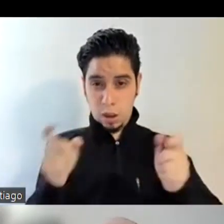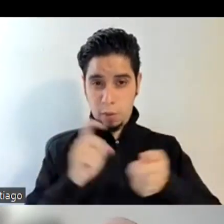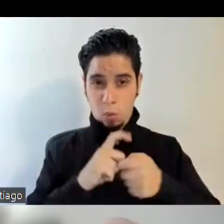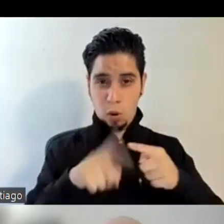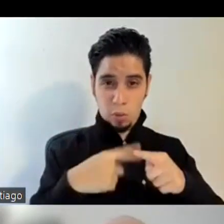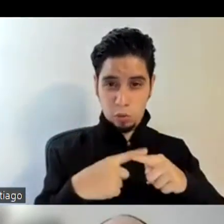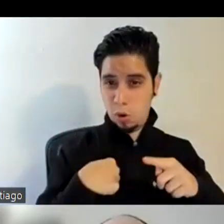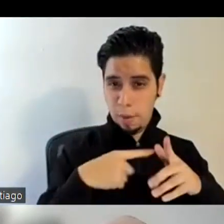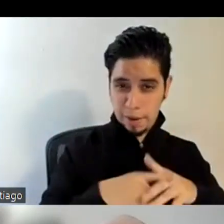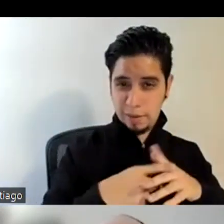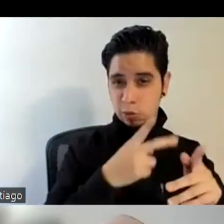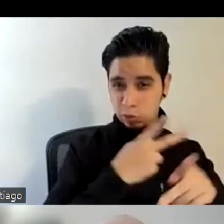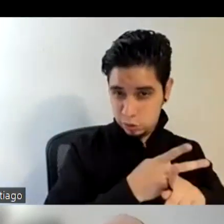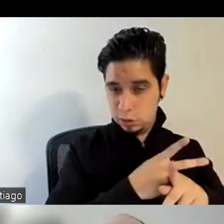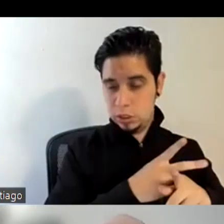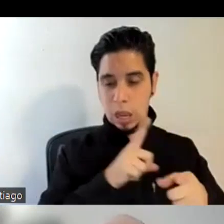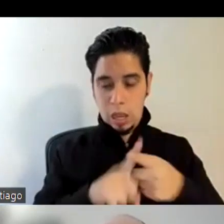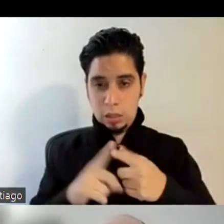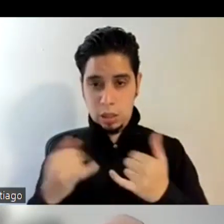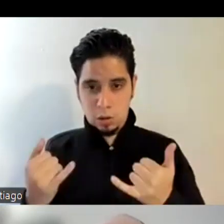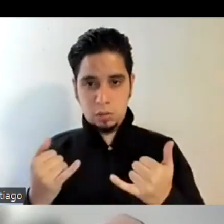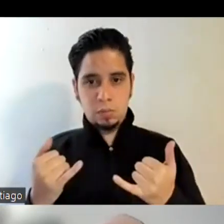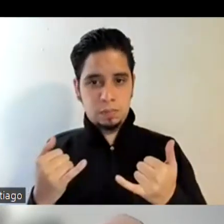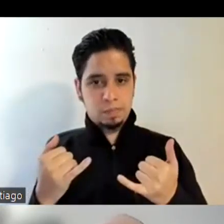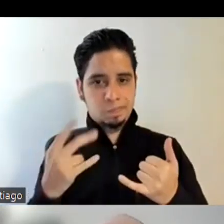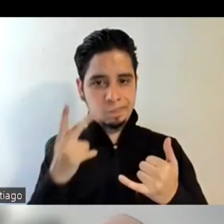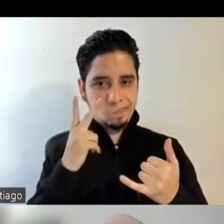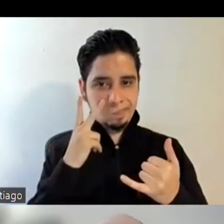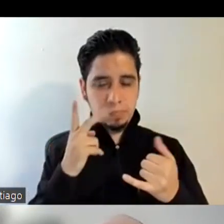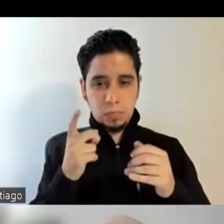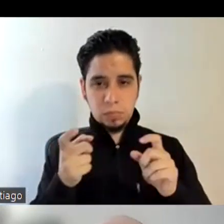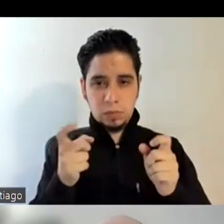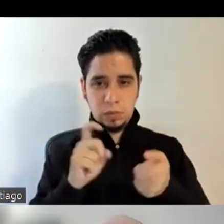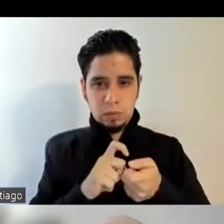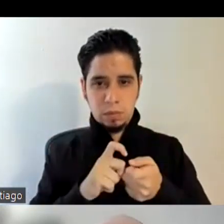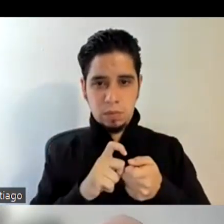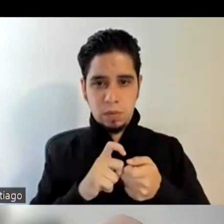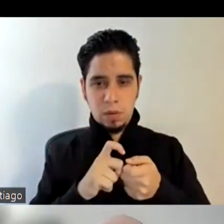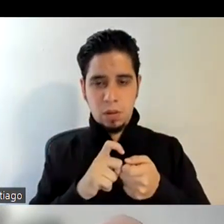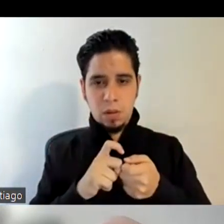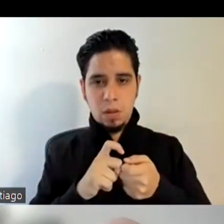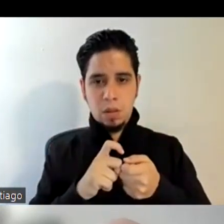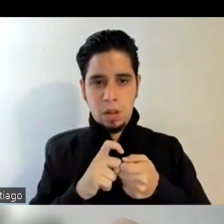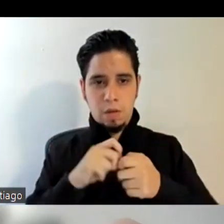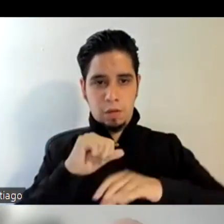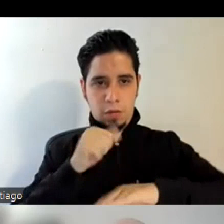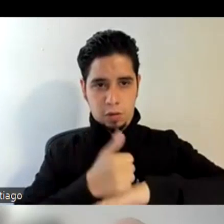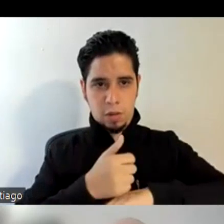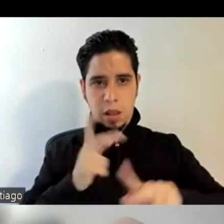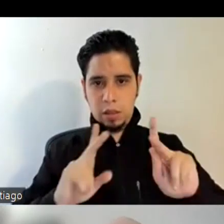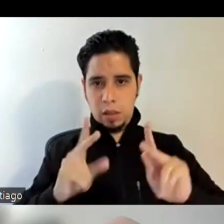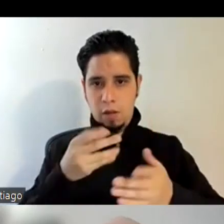Agora Teatro en 2005, ahora. Lamentablemente he visto un cambio direccional de las fundaciones y de la gente que otorga los